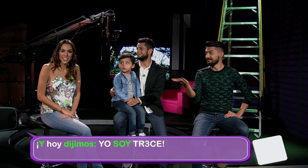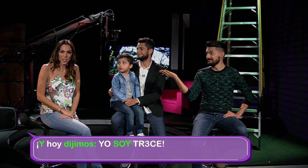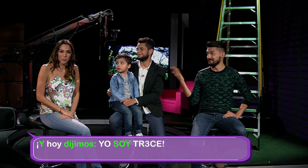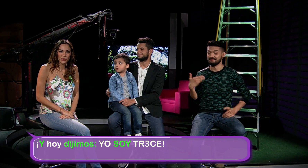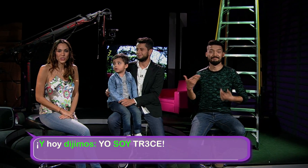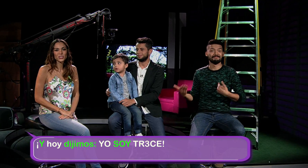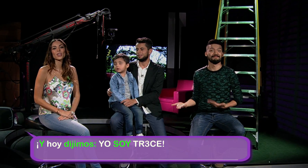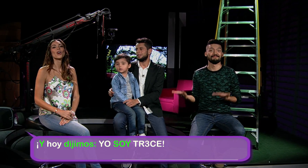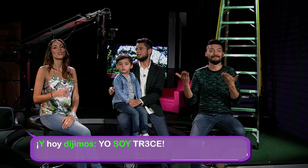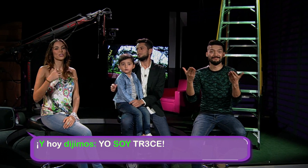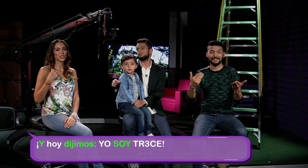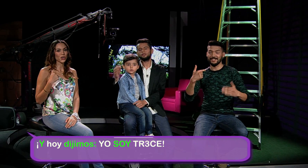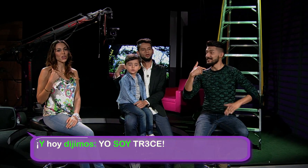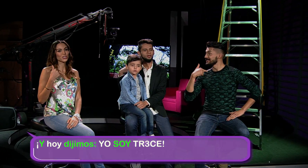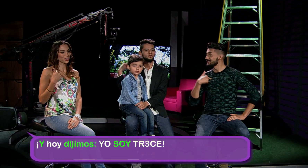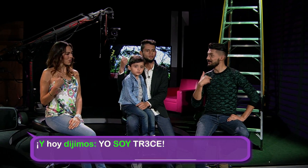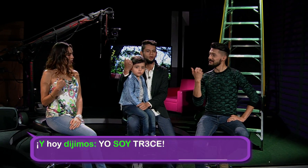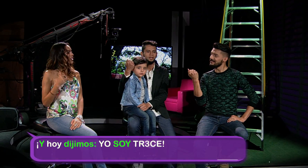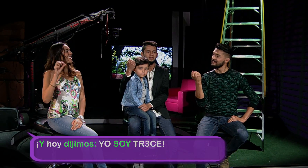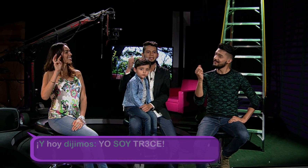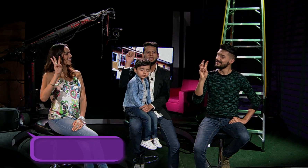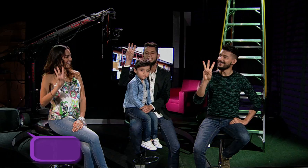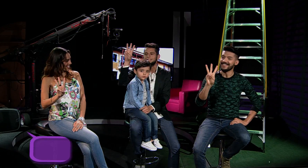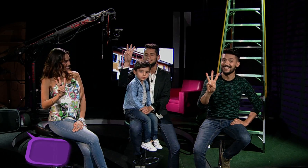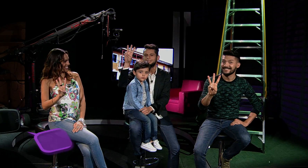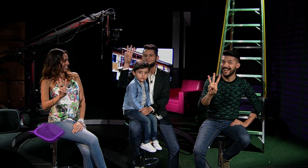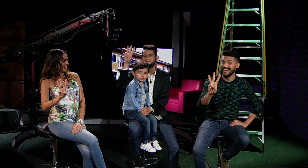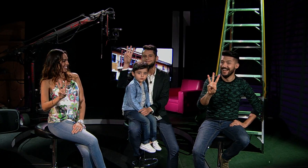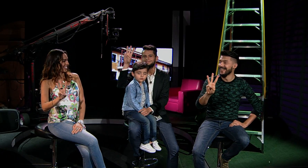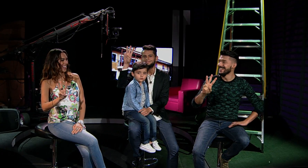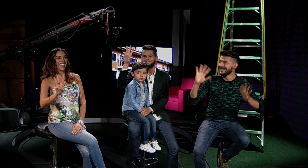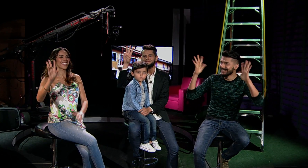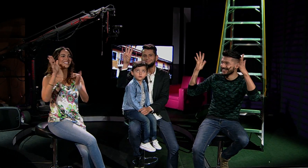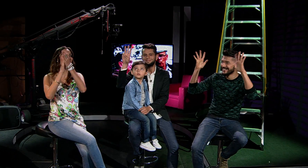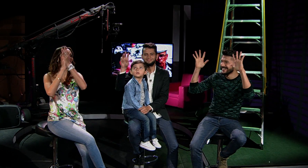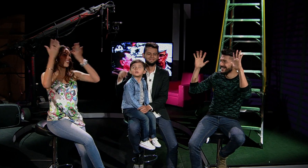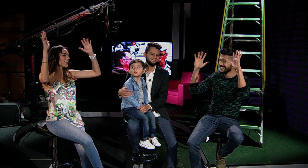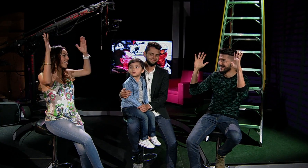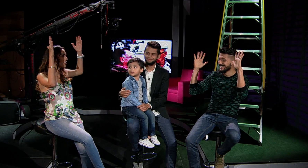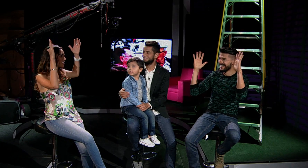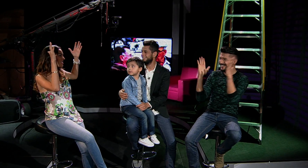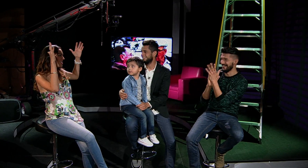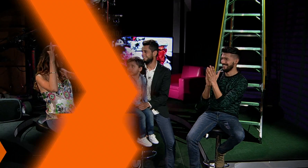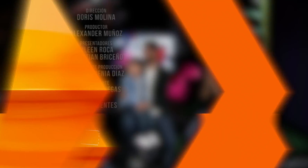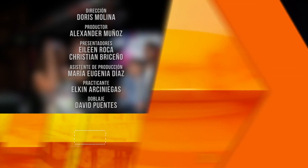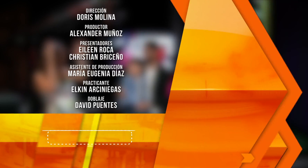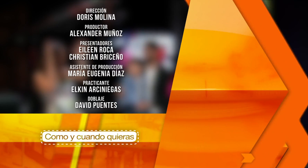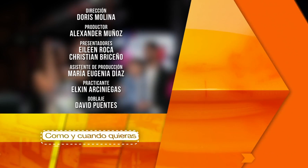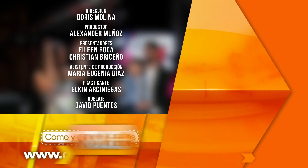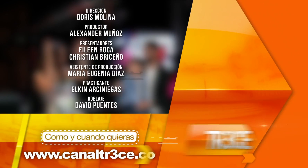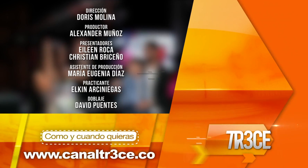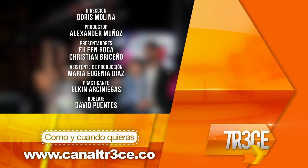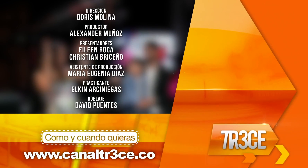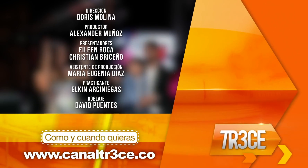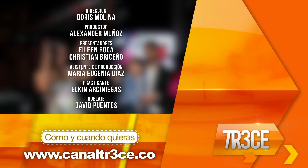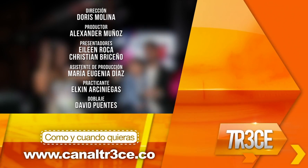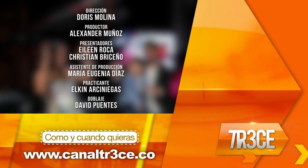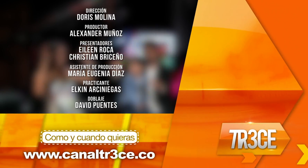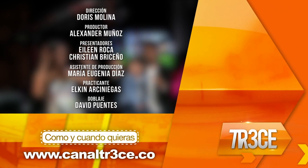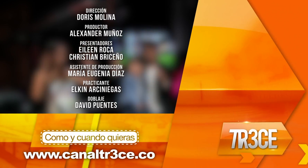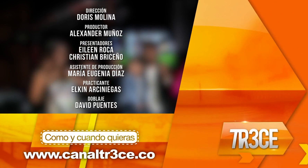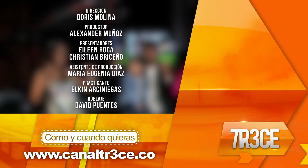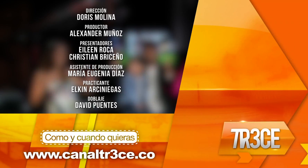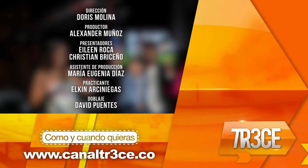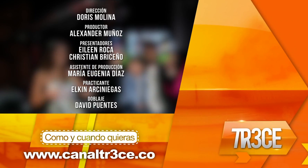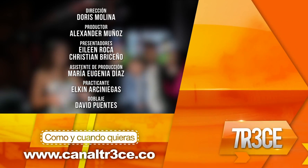Y hoy dijimos, yo soy 13. ¡Eso! ¡Lo logramos! ¿Cómo y cuando quieras nos puedes